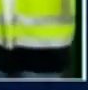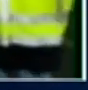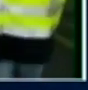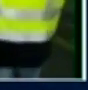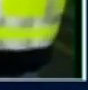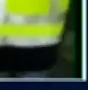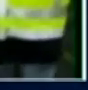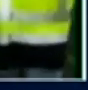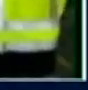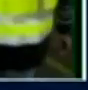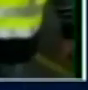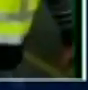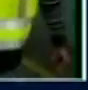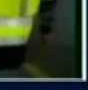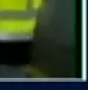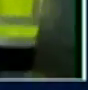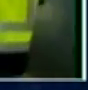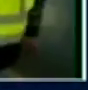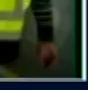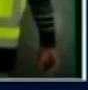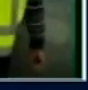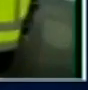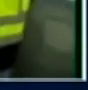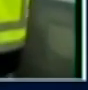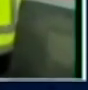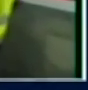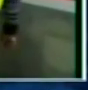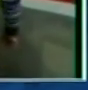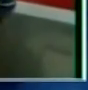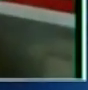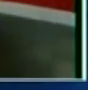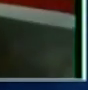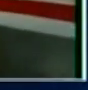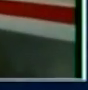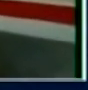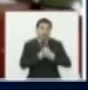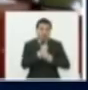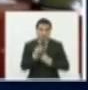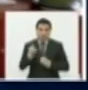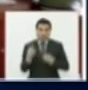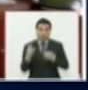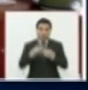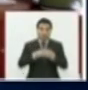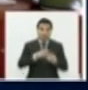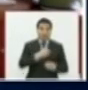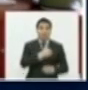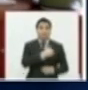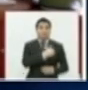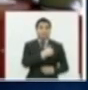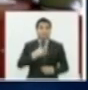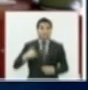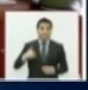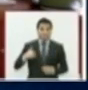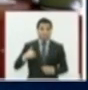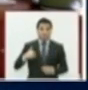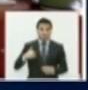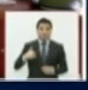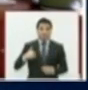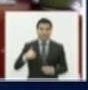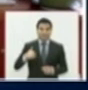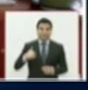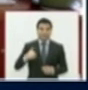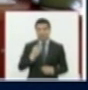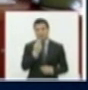que saber que las campañas que nos ofrecen los partidos están financiados con dinero lícito, que